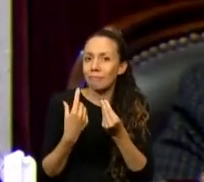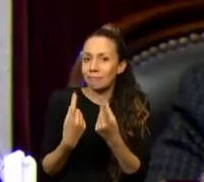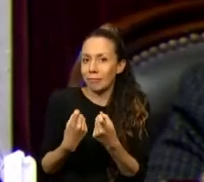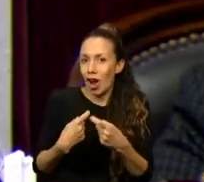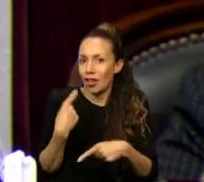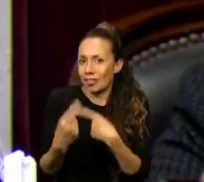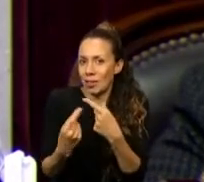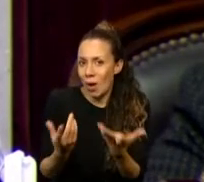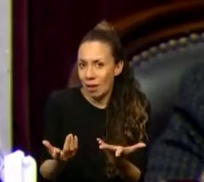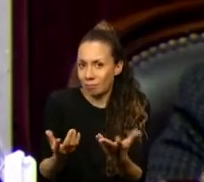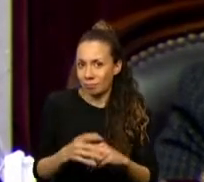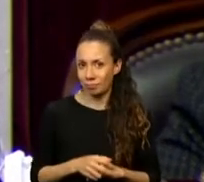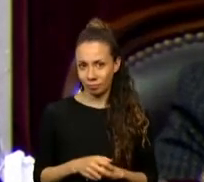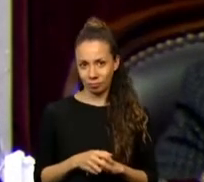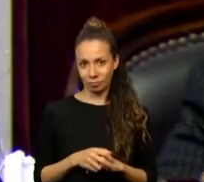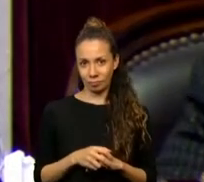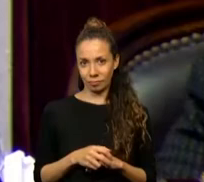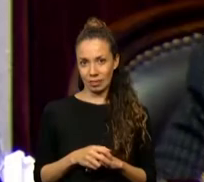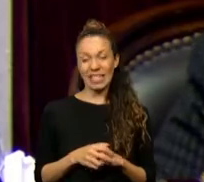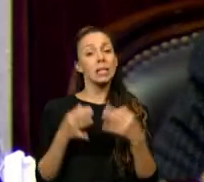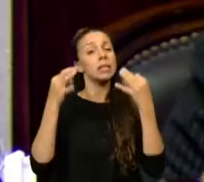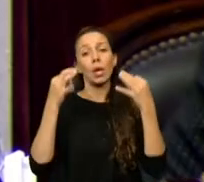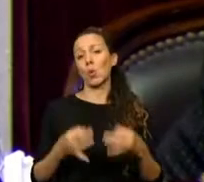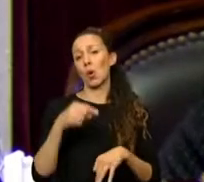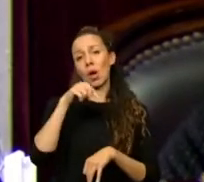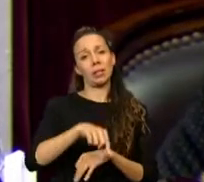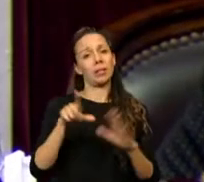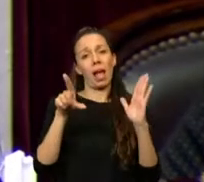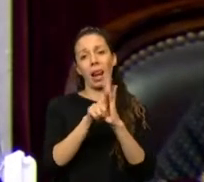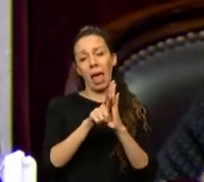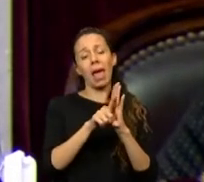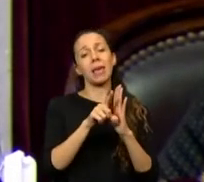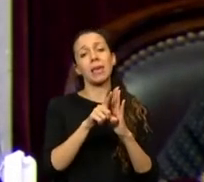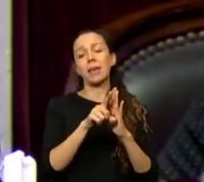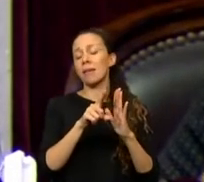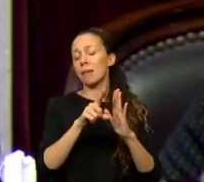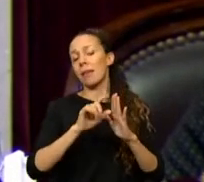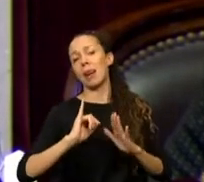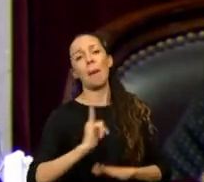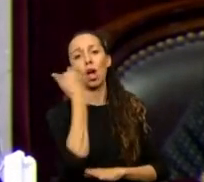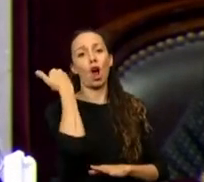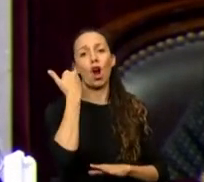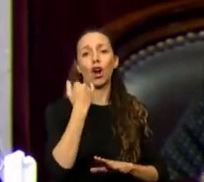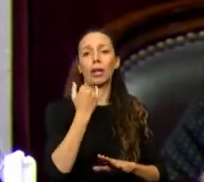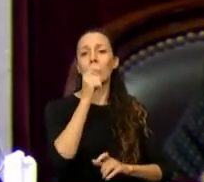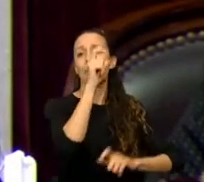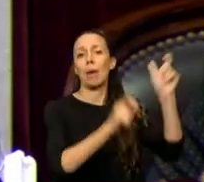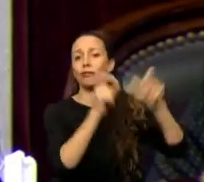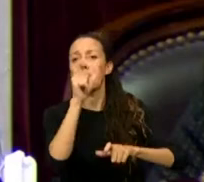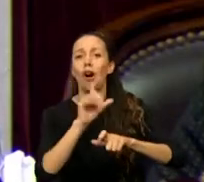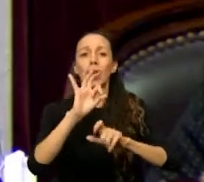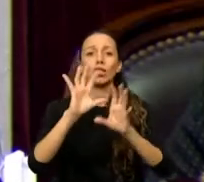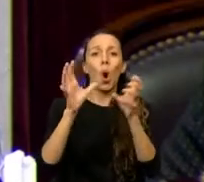Seguramente esta no es la ley que muchas organizaciones canábicas esperan y que muchos ciudadanos y ciudadanas